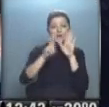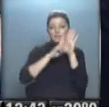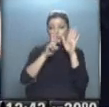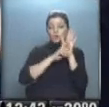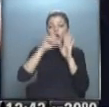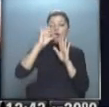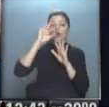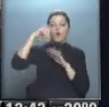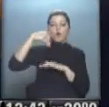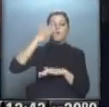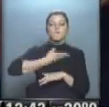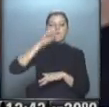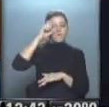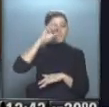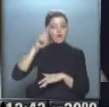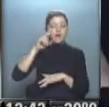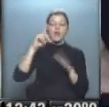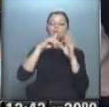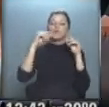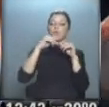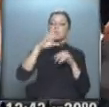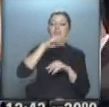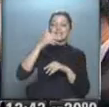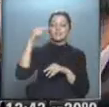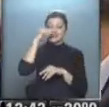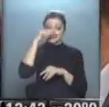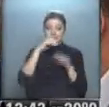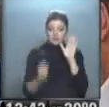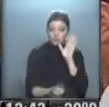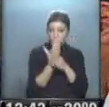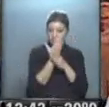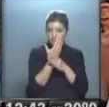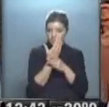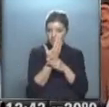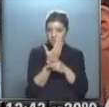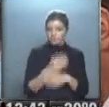número 577? Sí. Permítame.